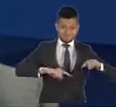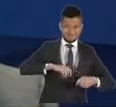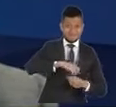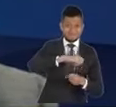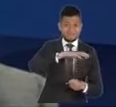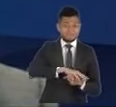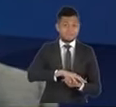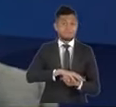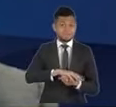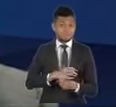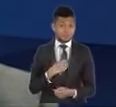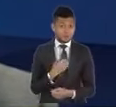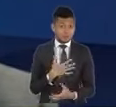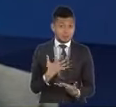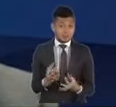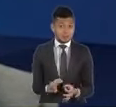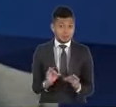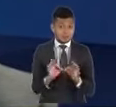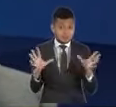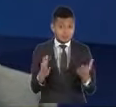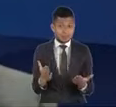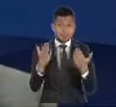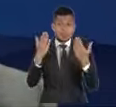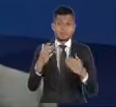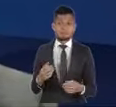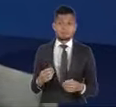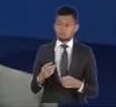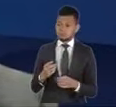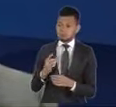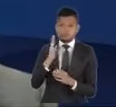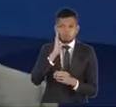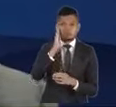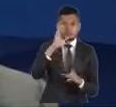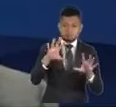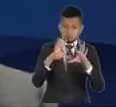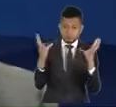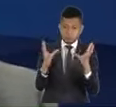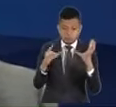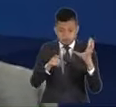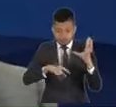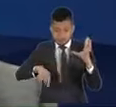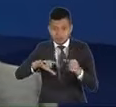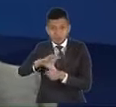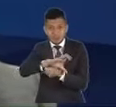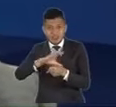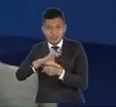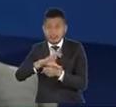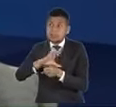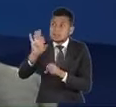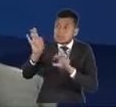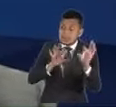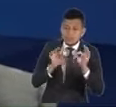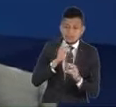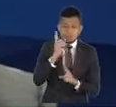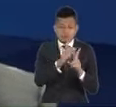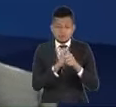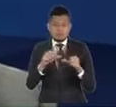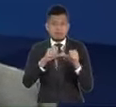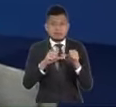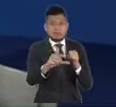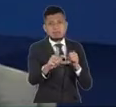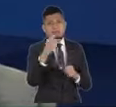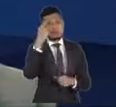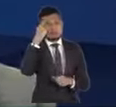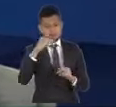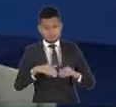para convocar a múltiples actores a moldear el futuro de la ciudad con integralidad y reflexionar sobre el desarrollo sostenible de